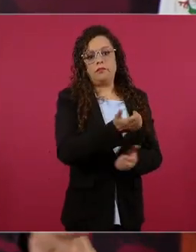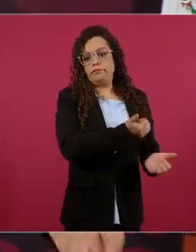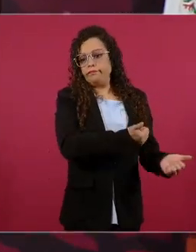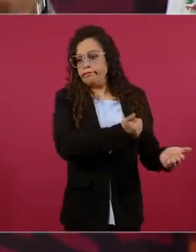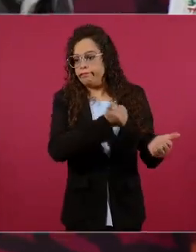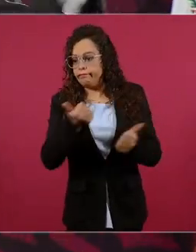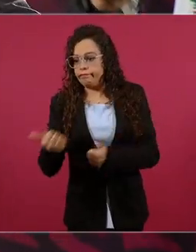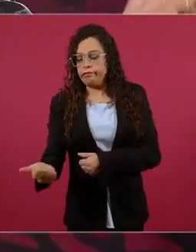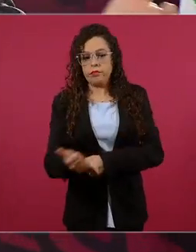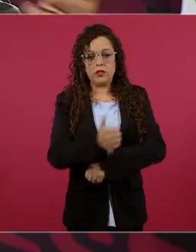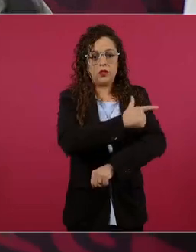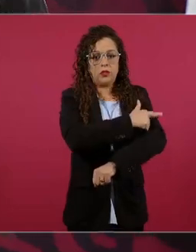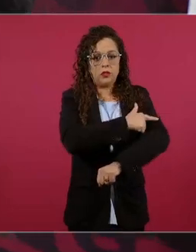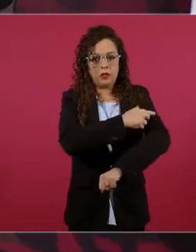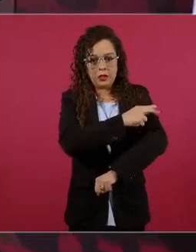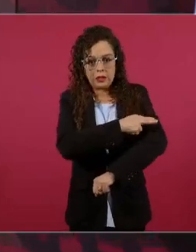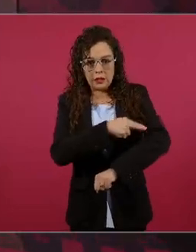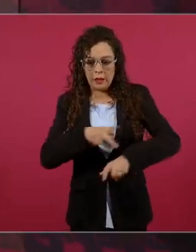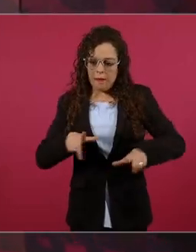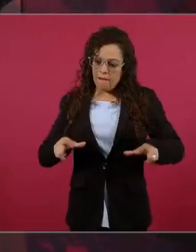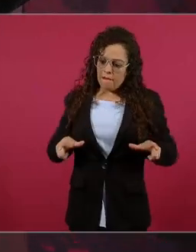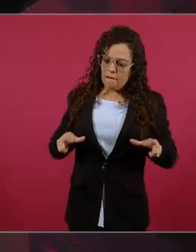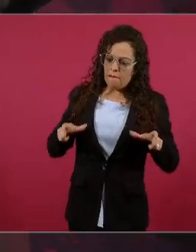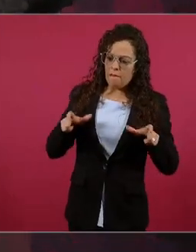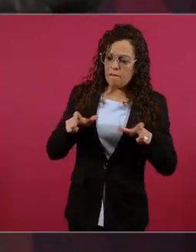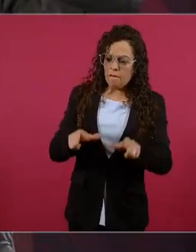para enfrentar a los policías. No, no, no, no, no.